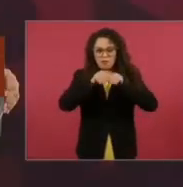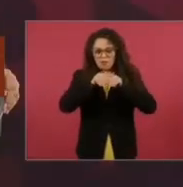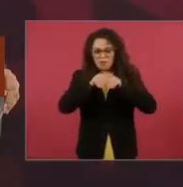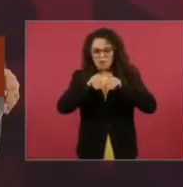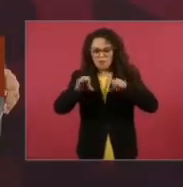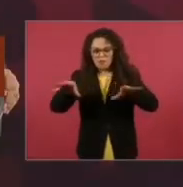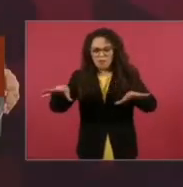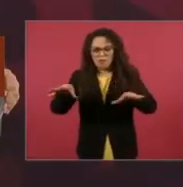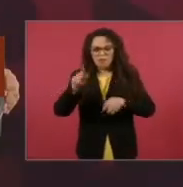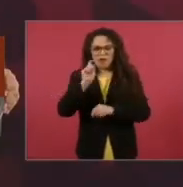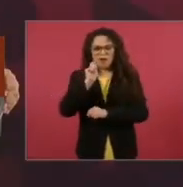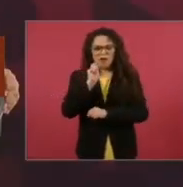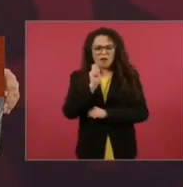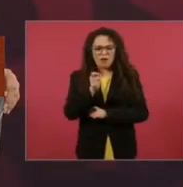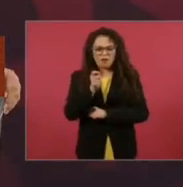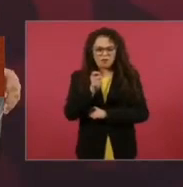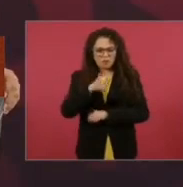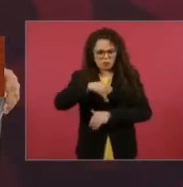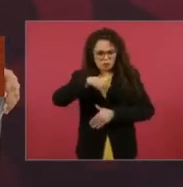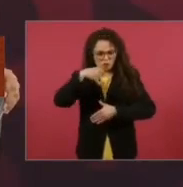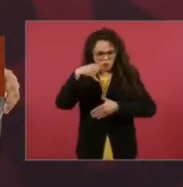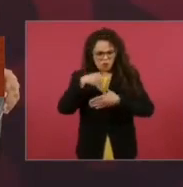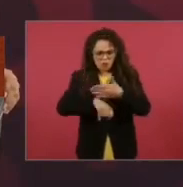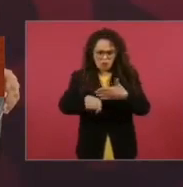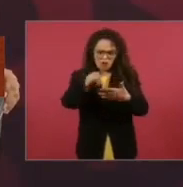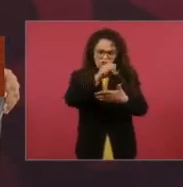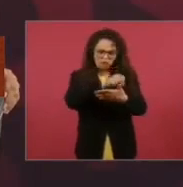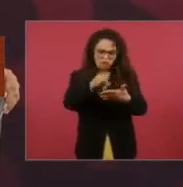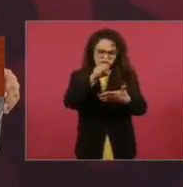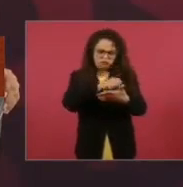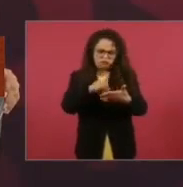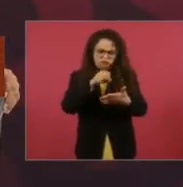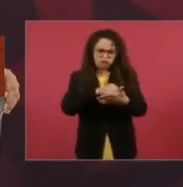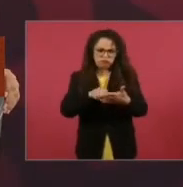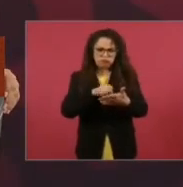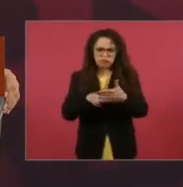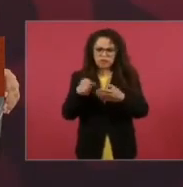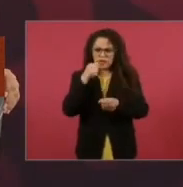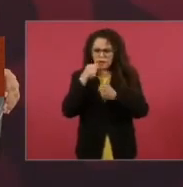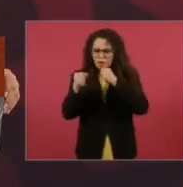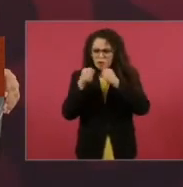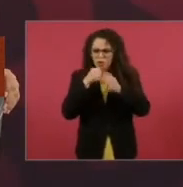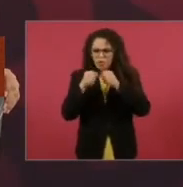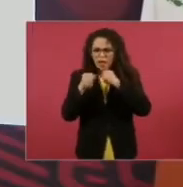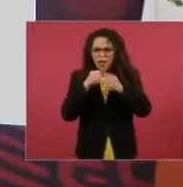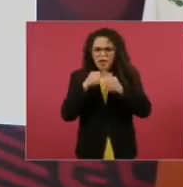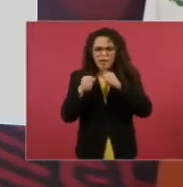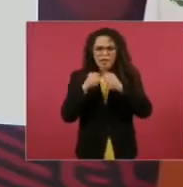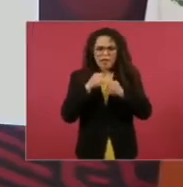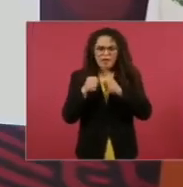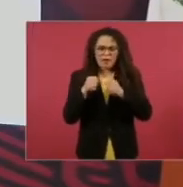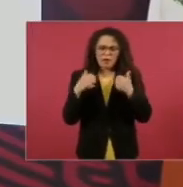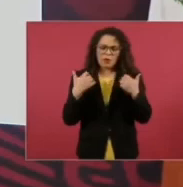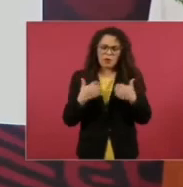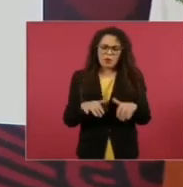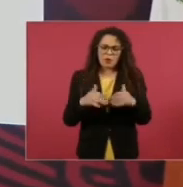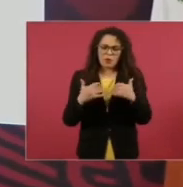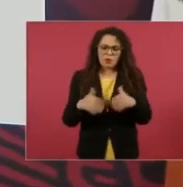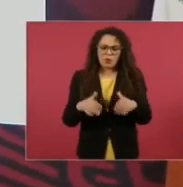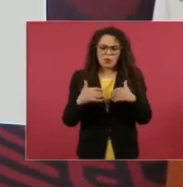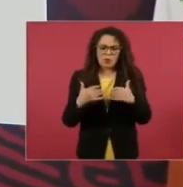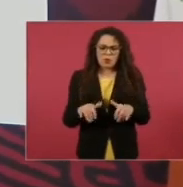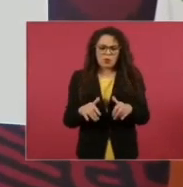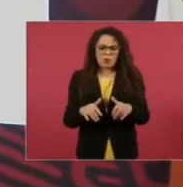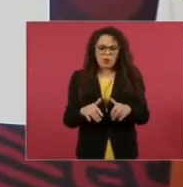a escuchar al periodista Tim Golden, pero al parecer ya le dijeron a Tim Golden, ni se te ocurra ir, y no vayas a aceptar ir a